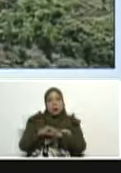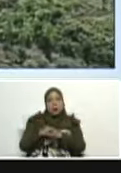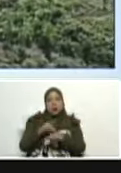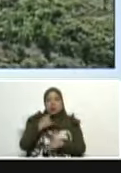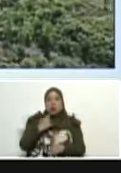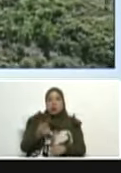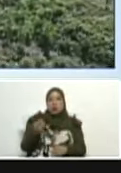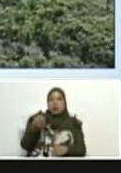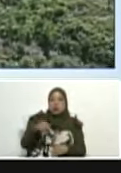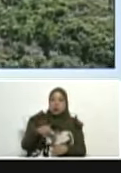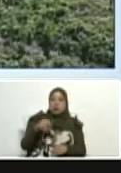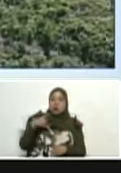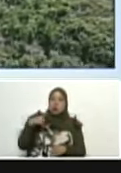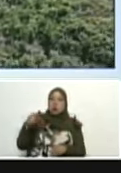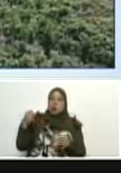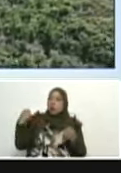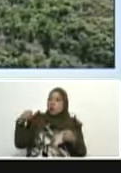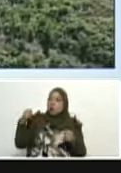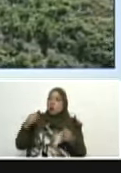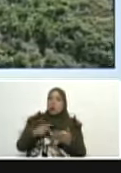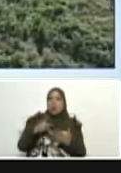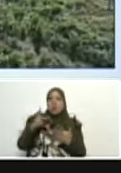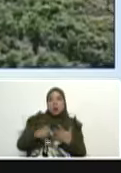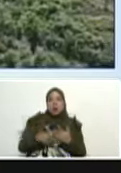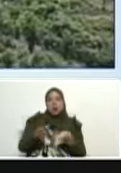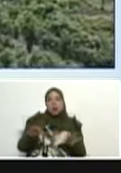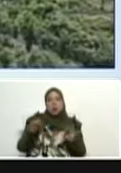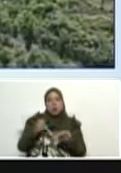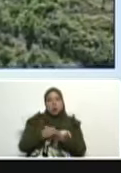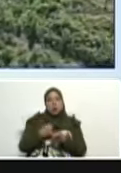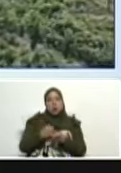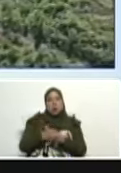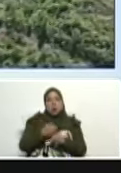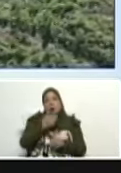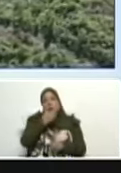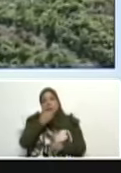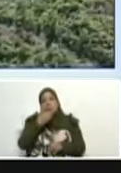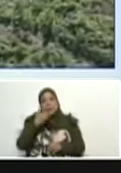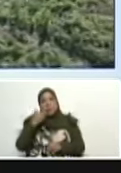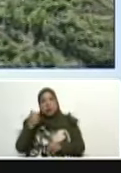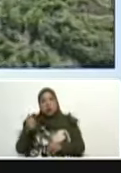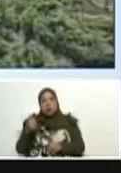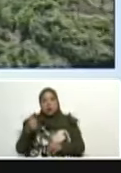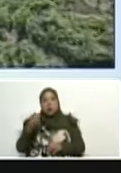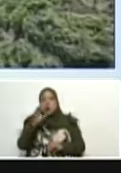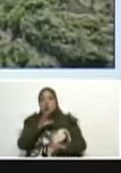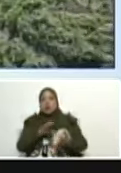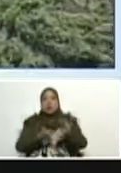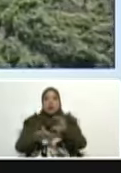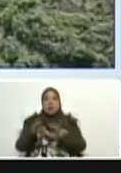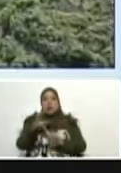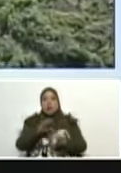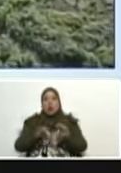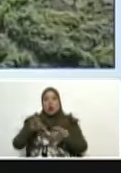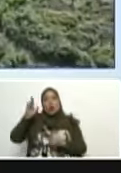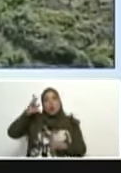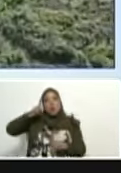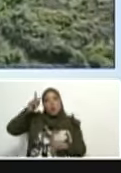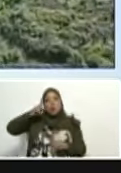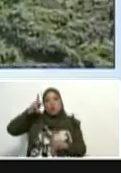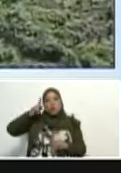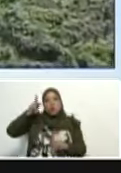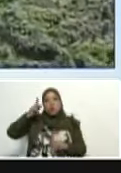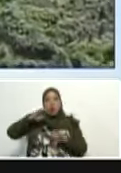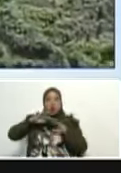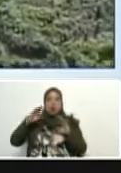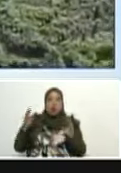vamos a aplicar un plan especial para traernos a los mejores científicos y profesores del